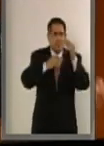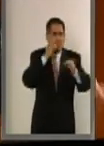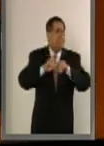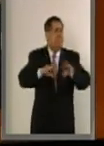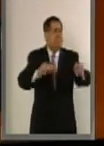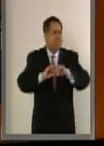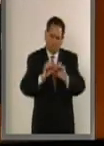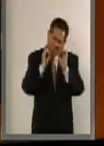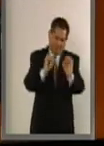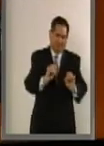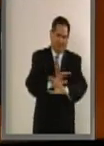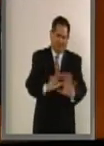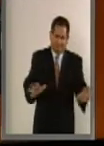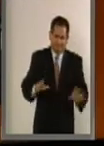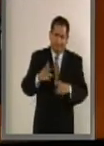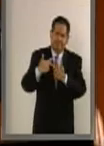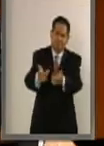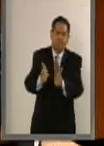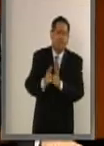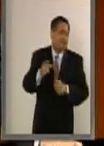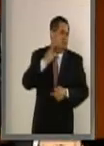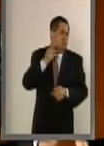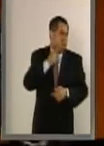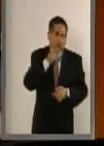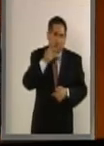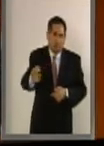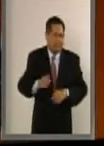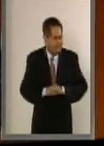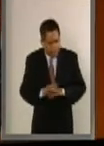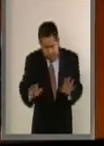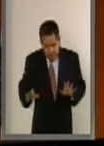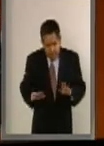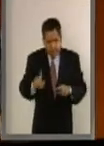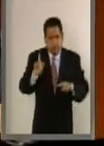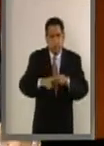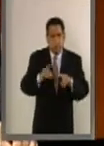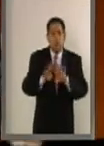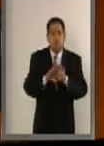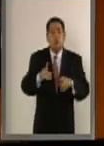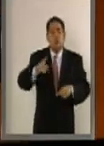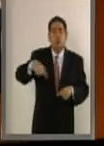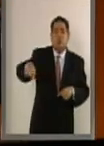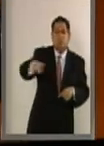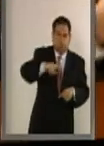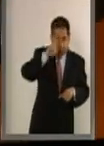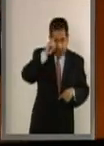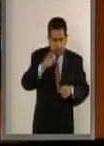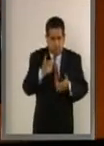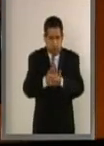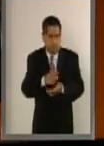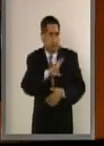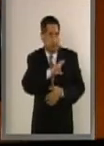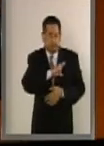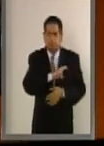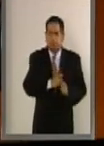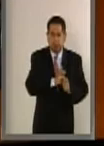políticos. Cero spots a partidos políticos y permitir la compra con financiamiento